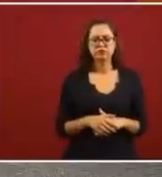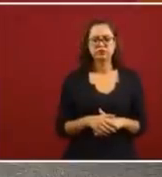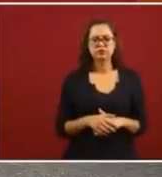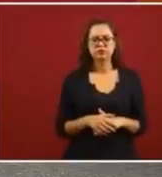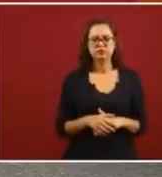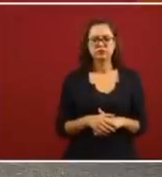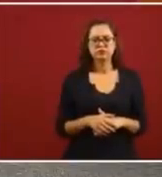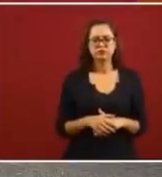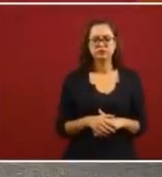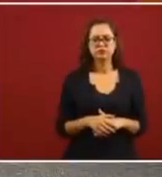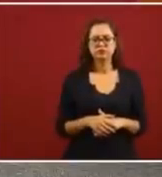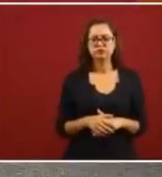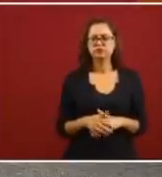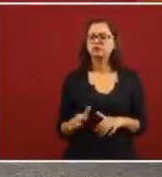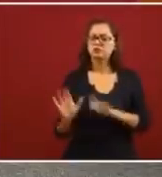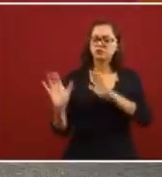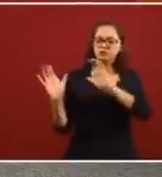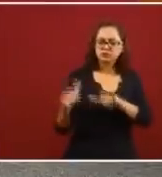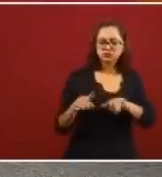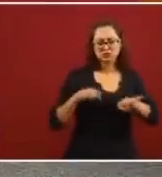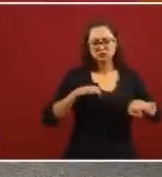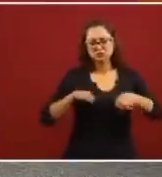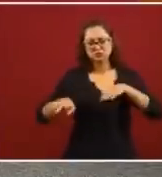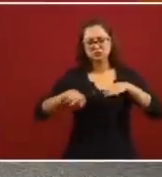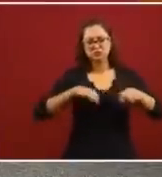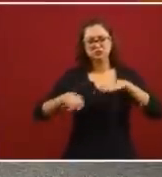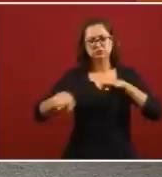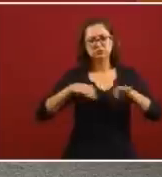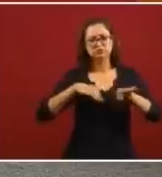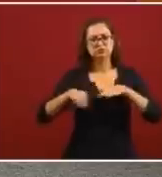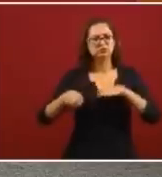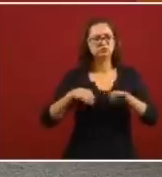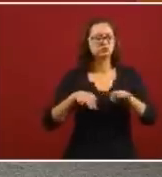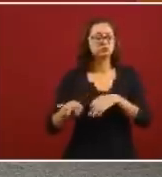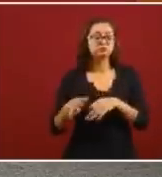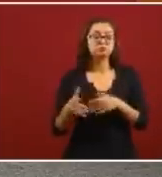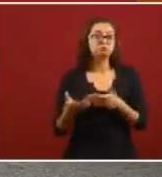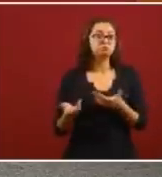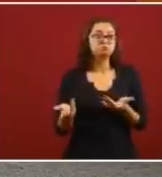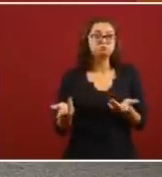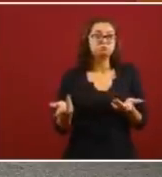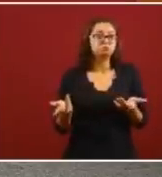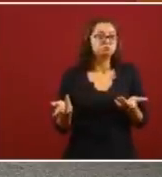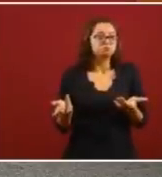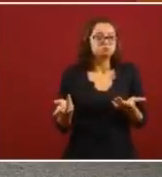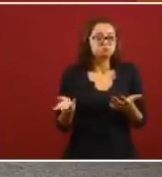mediante el contratismo, lo más que se hacía.